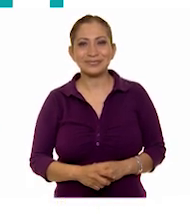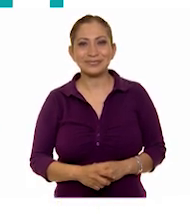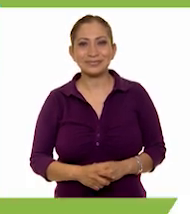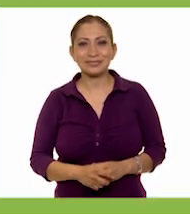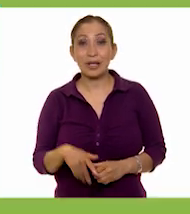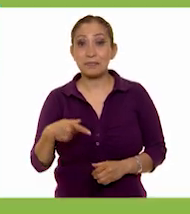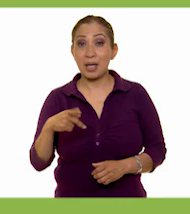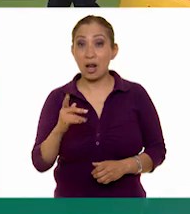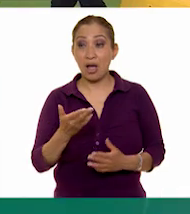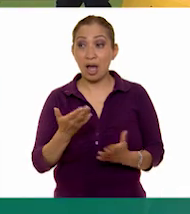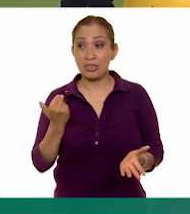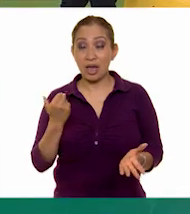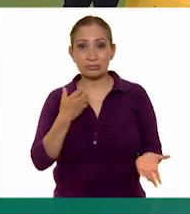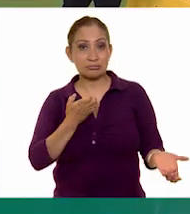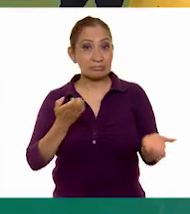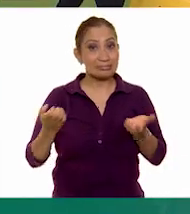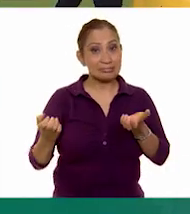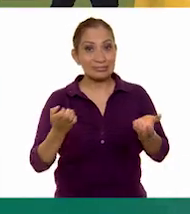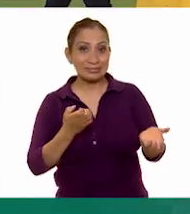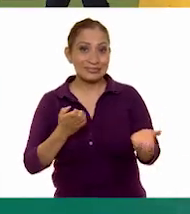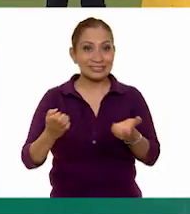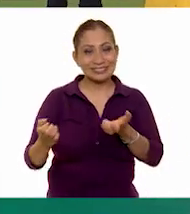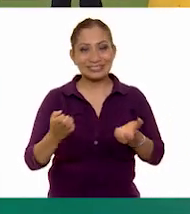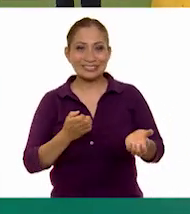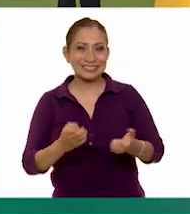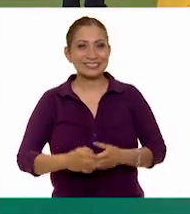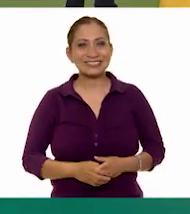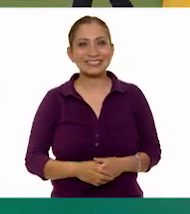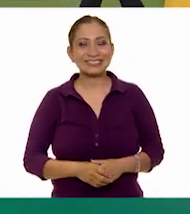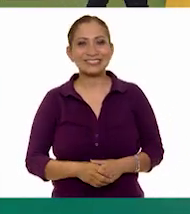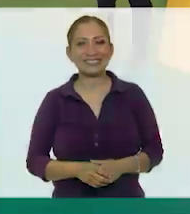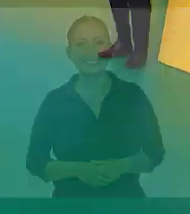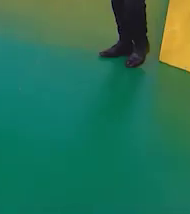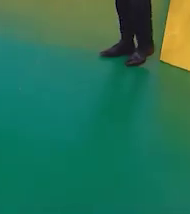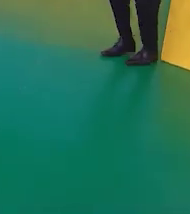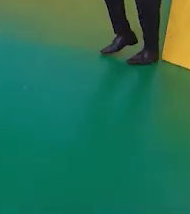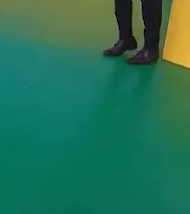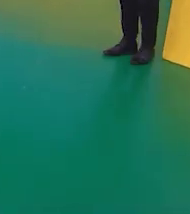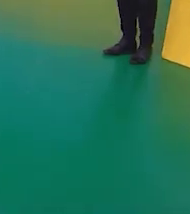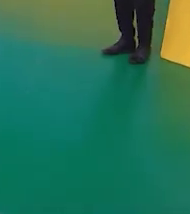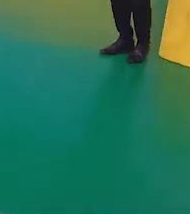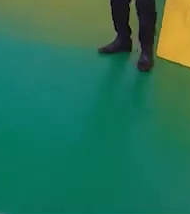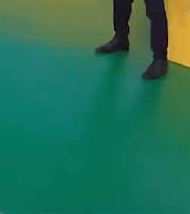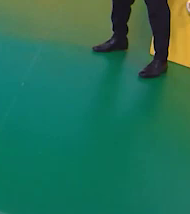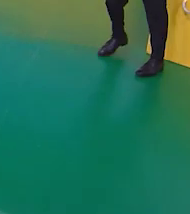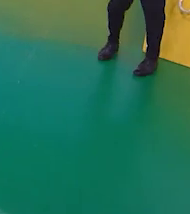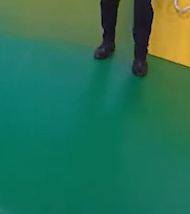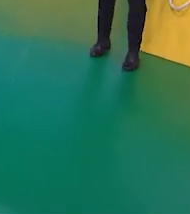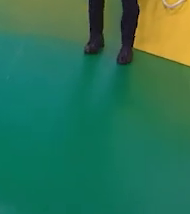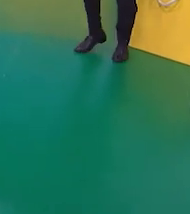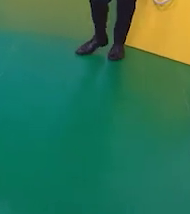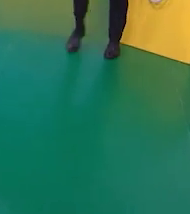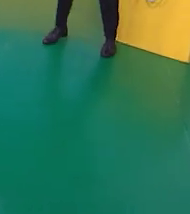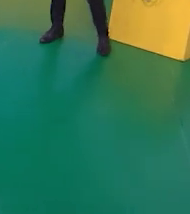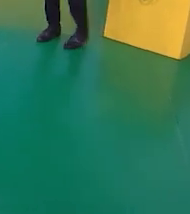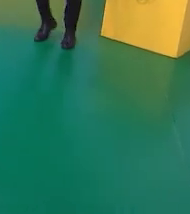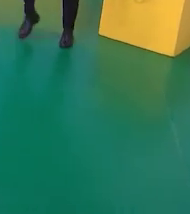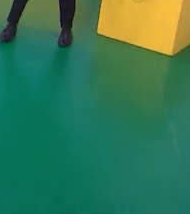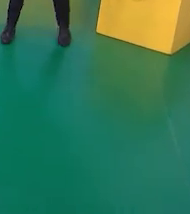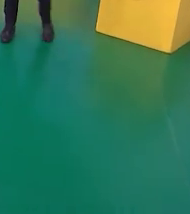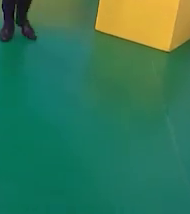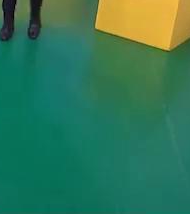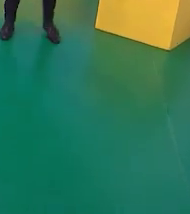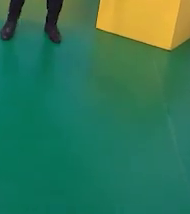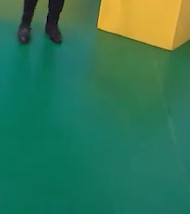Pero antes, ¡a movernos! ¡Vamos a movernos! ¡No! ¡Vamos a movernos! ¿Qué tal si bailamos un poquito? Yo necesito ser mejor en baile